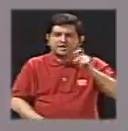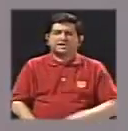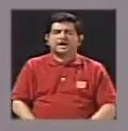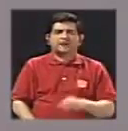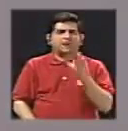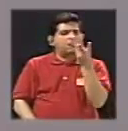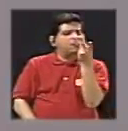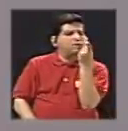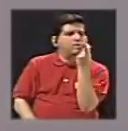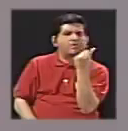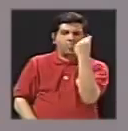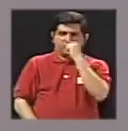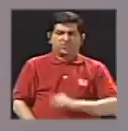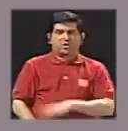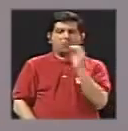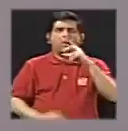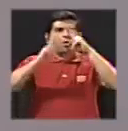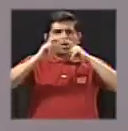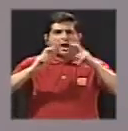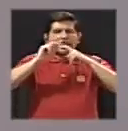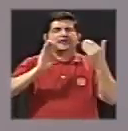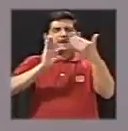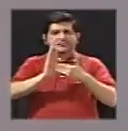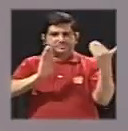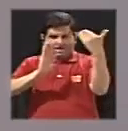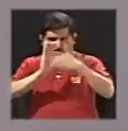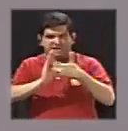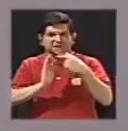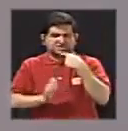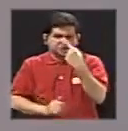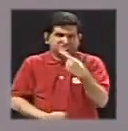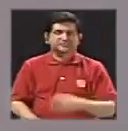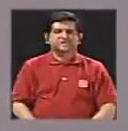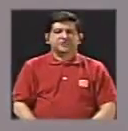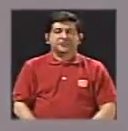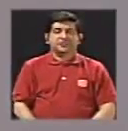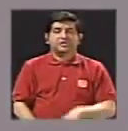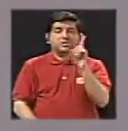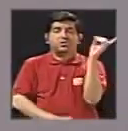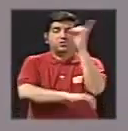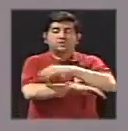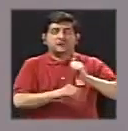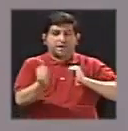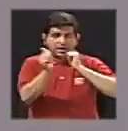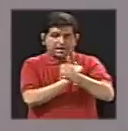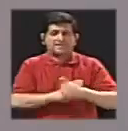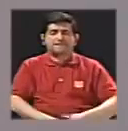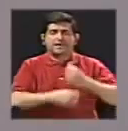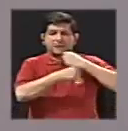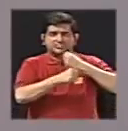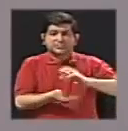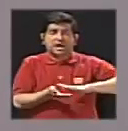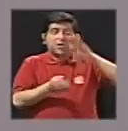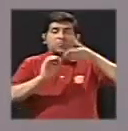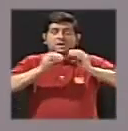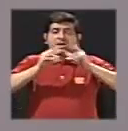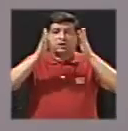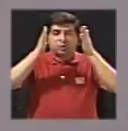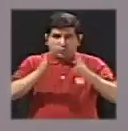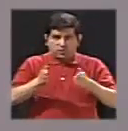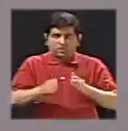un recuento, un recuento de los daños, por decir algo así. Cada día que pasa de huelga va aumentando el número de